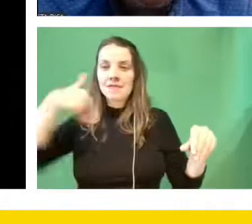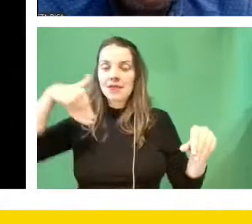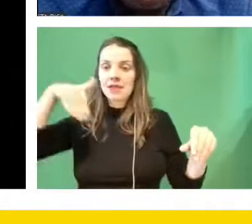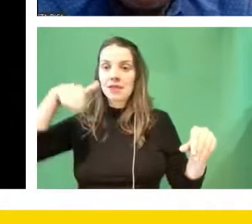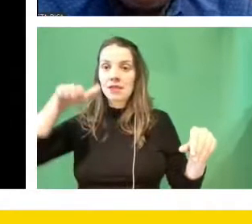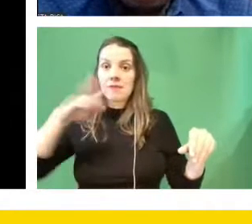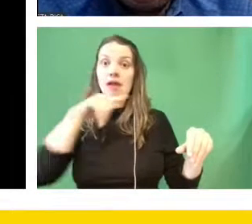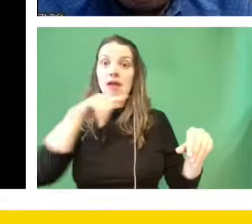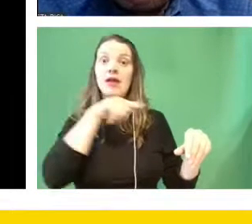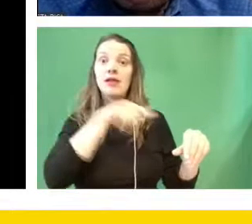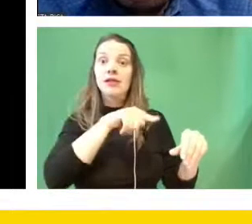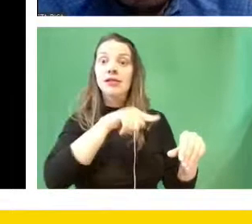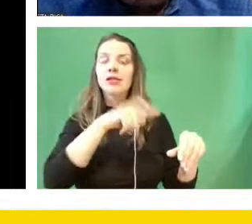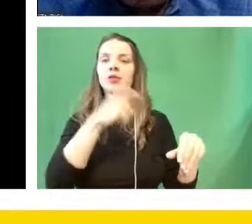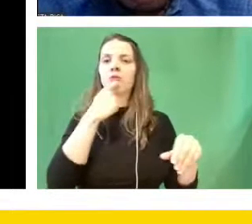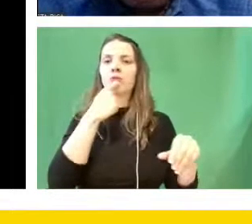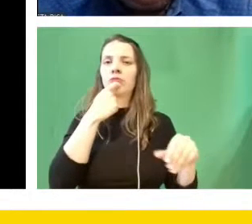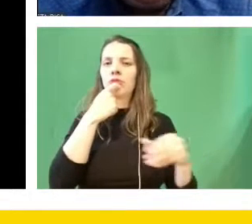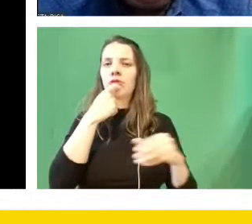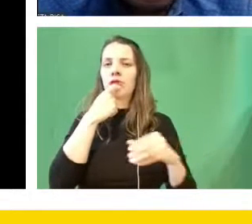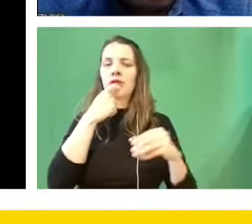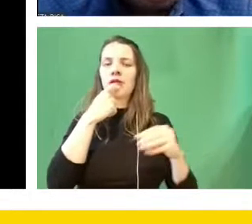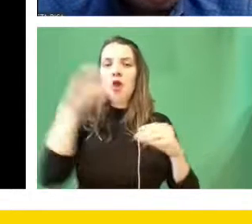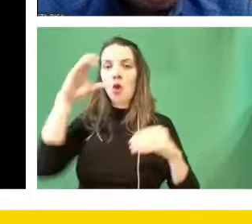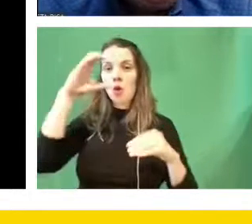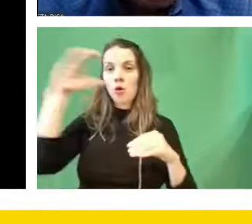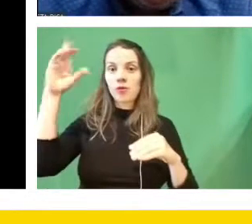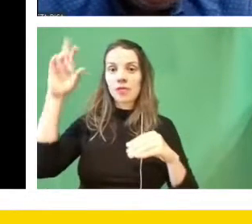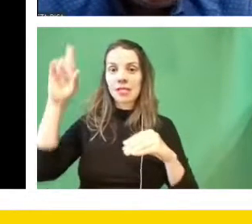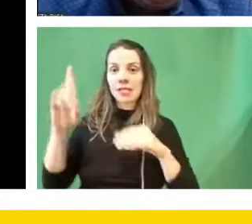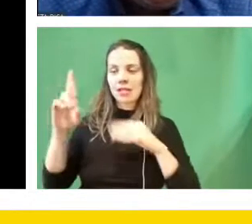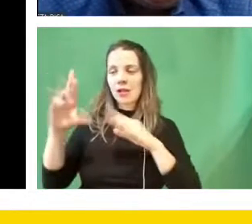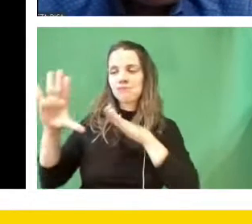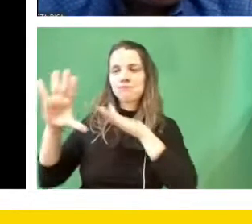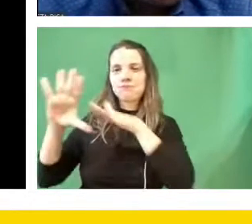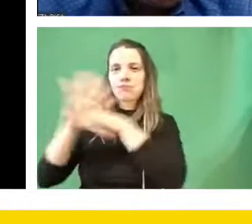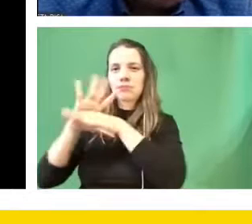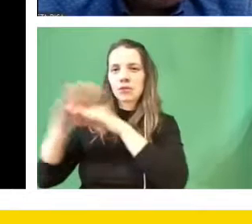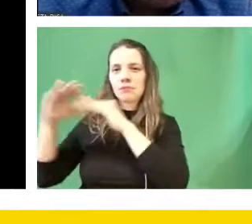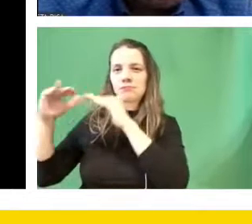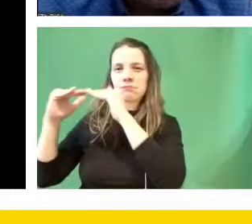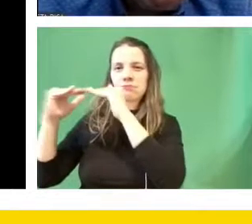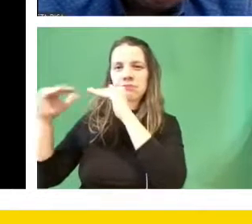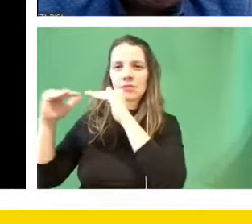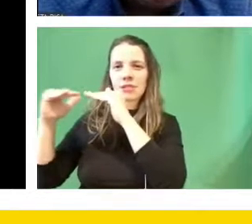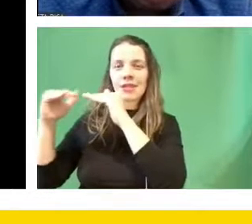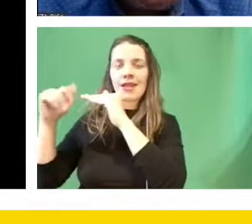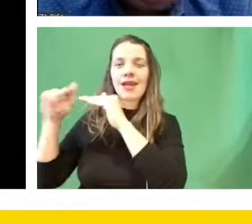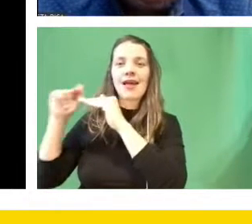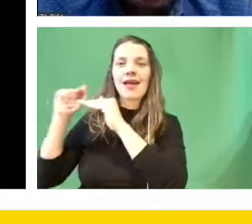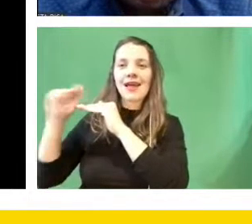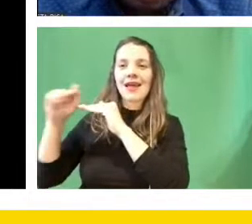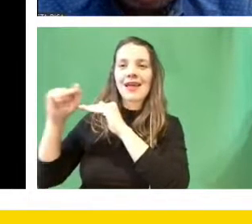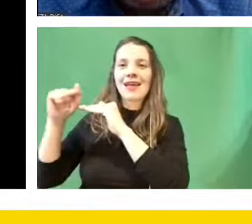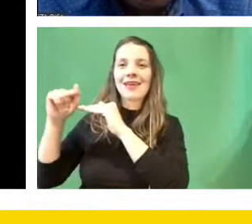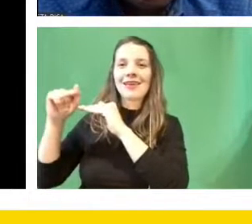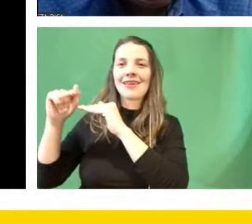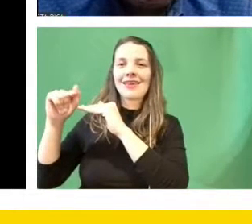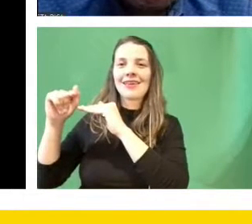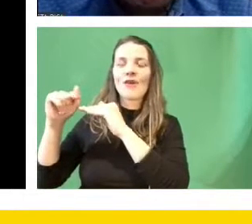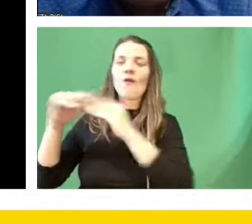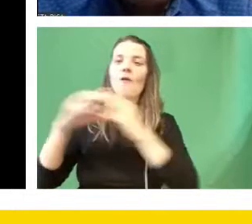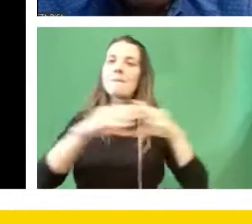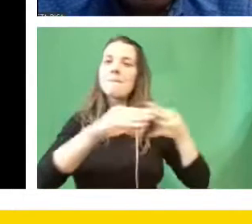este caso en el cantón de Garavito, y aquí se logra desarrollar la primera playa accesible de